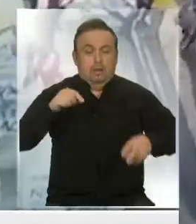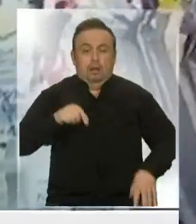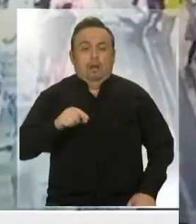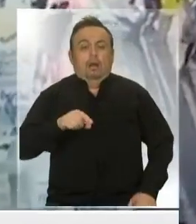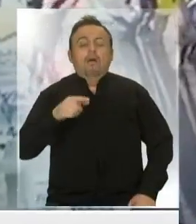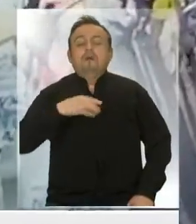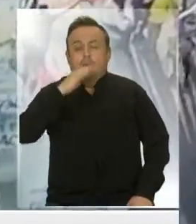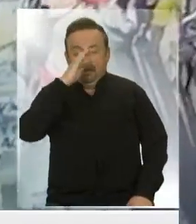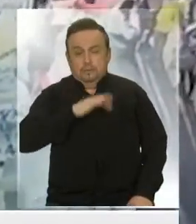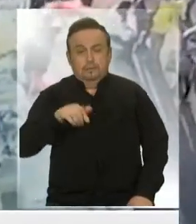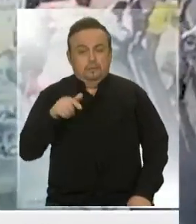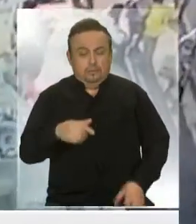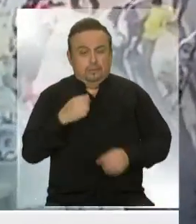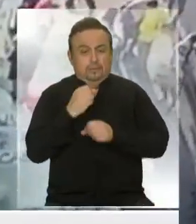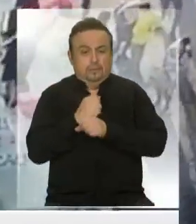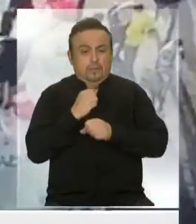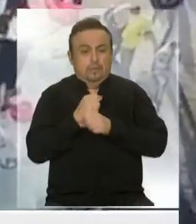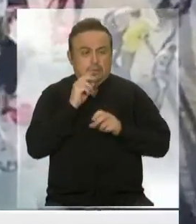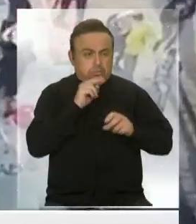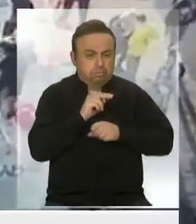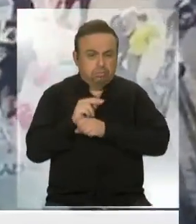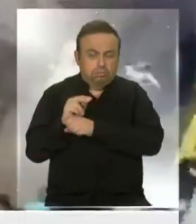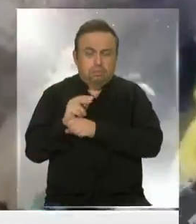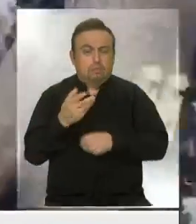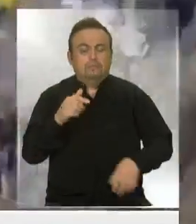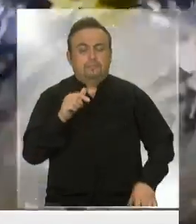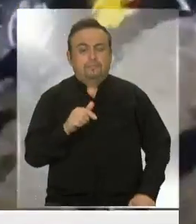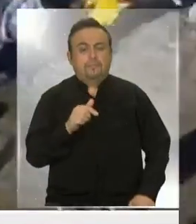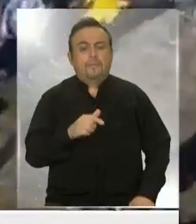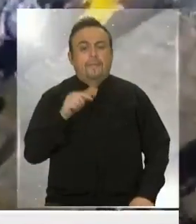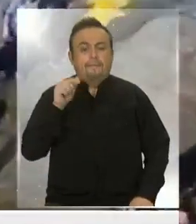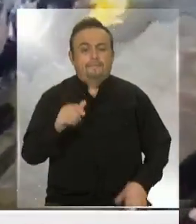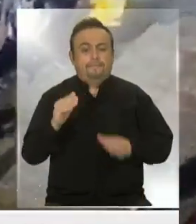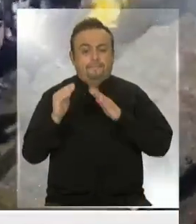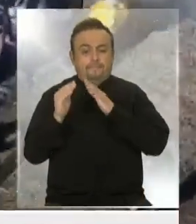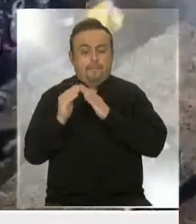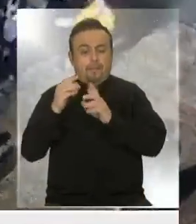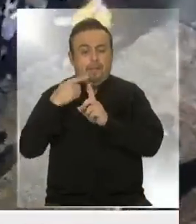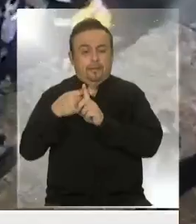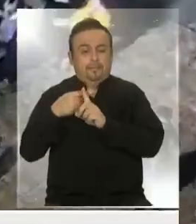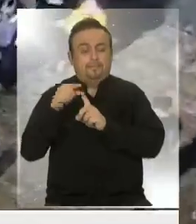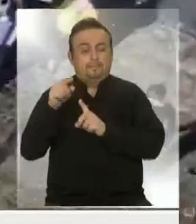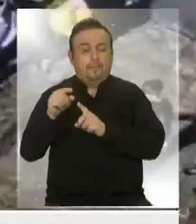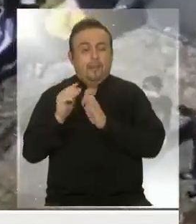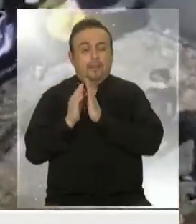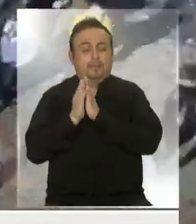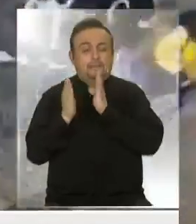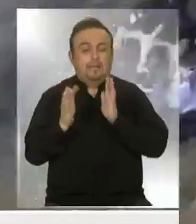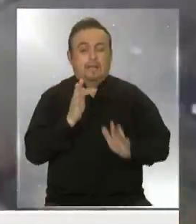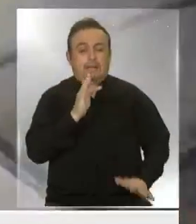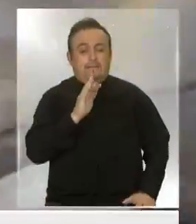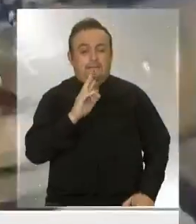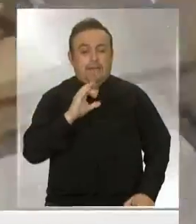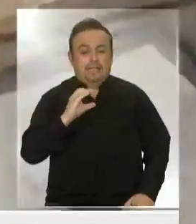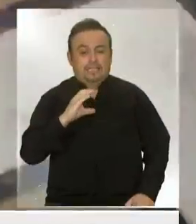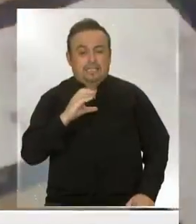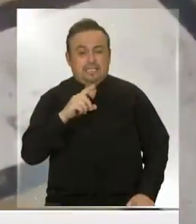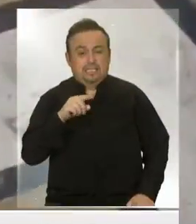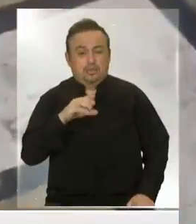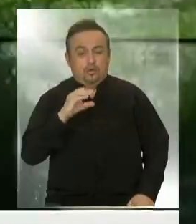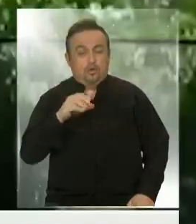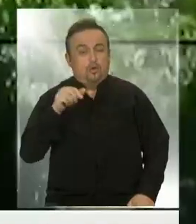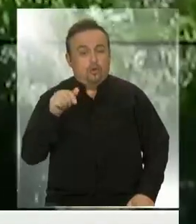funcionario policial estaba realizando peritajes precisamente a la iglesia San Francisco de Borja, que fue afectada, recordemos,